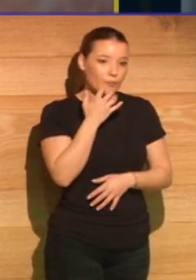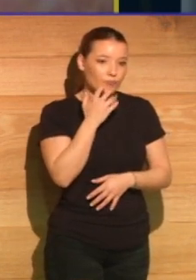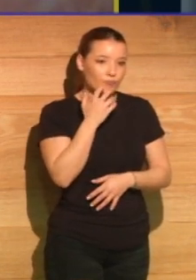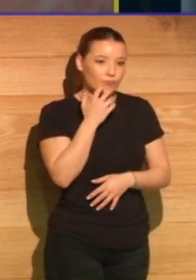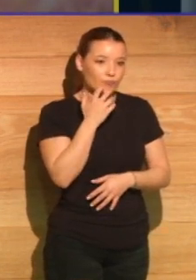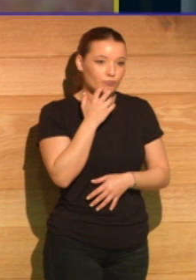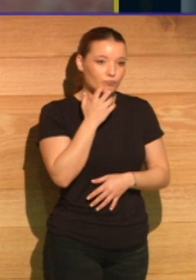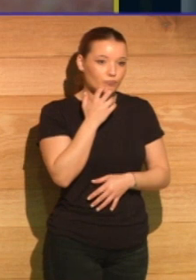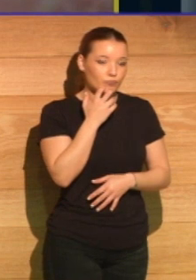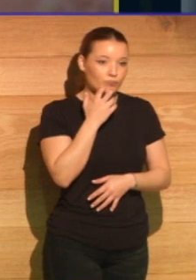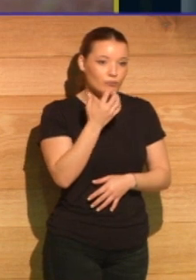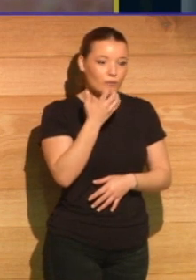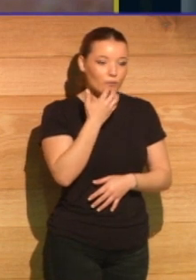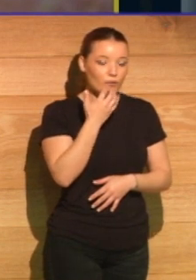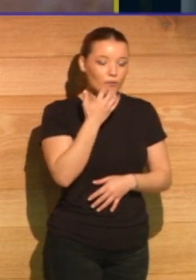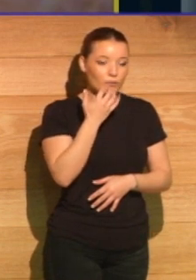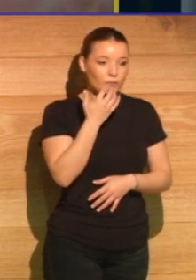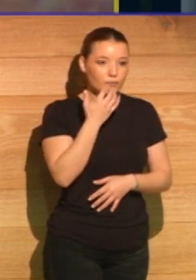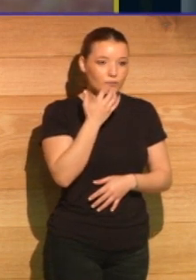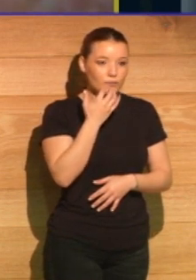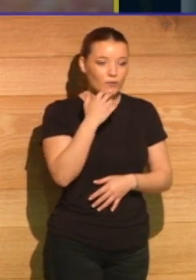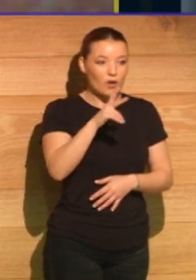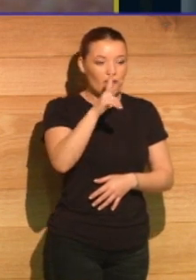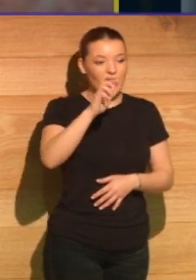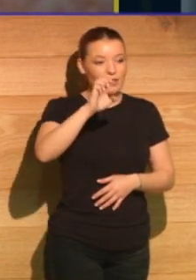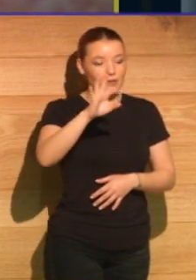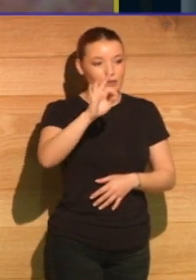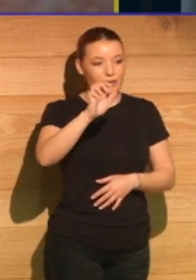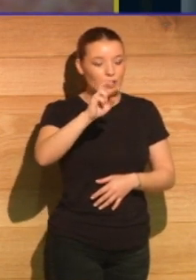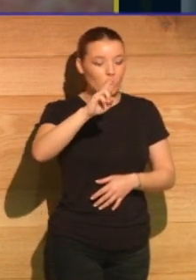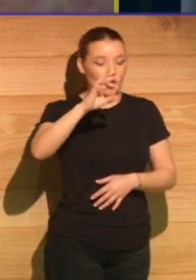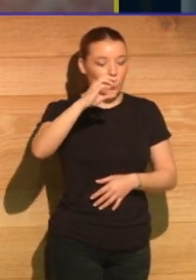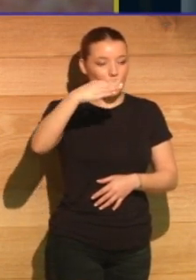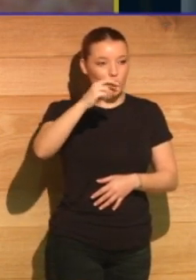Nettie Marie Stevens, pues se centra más en el heterocromosoma y